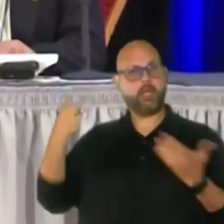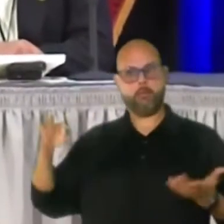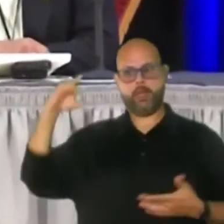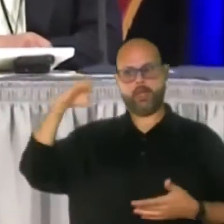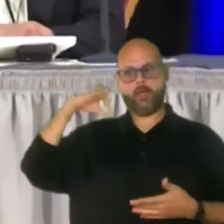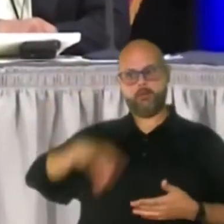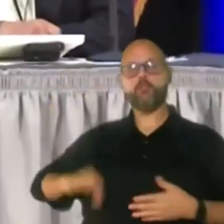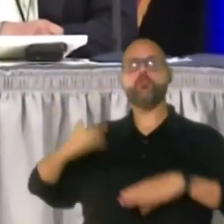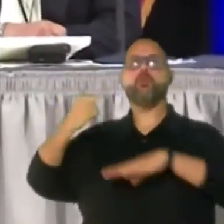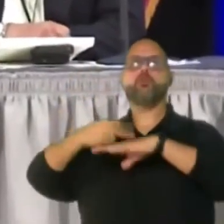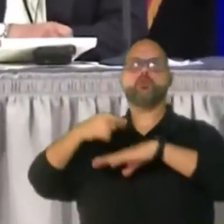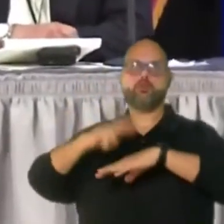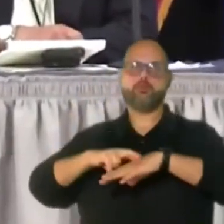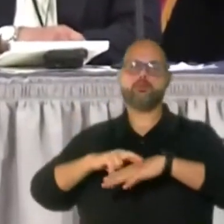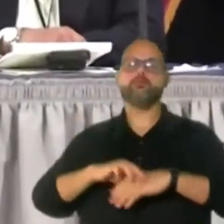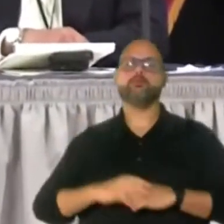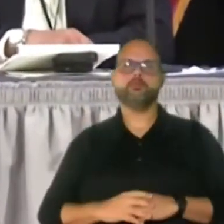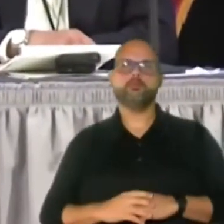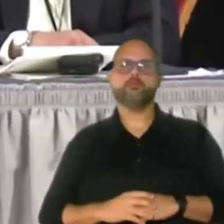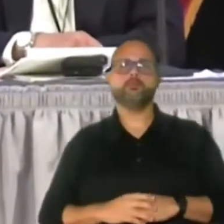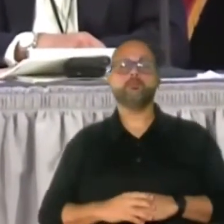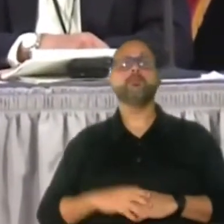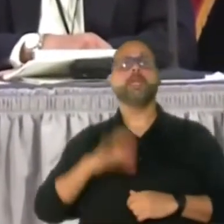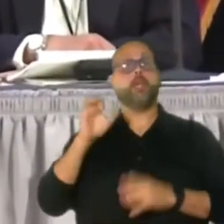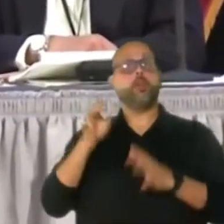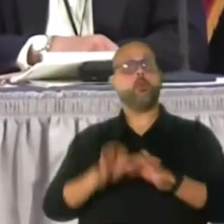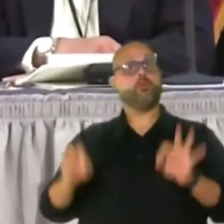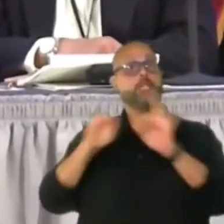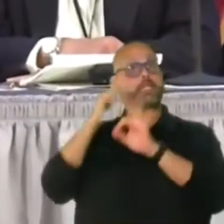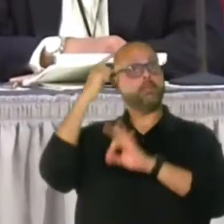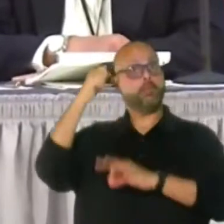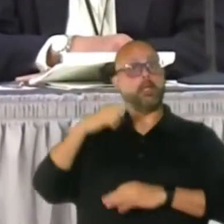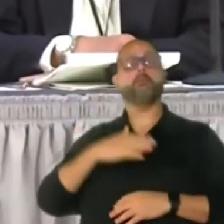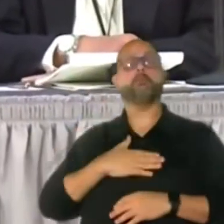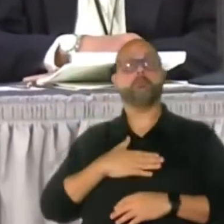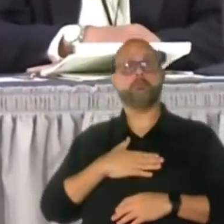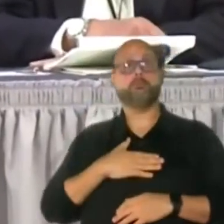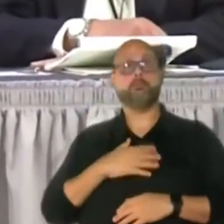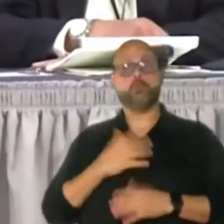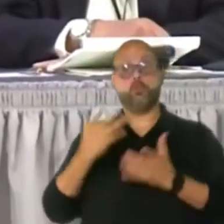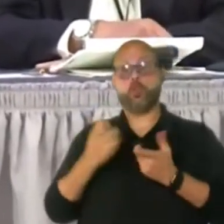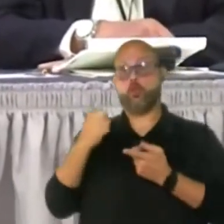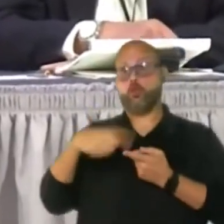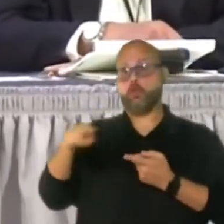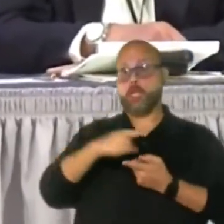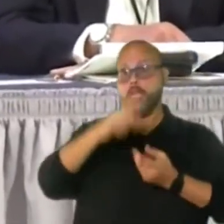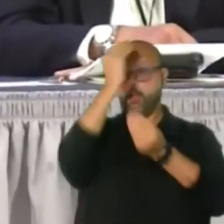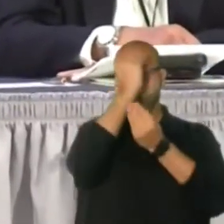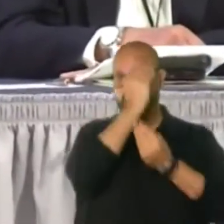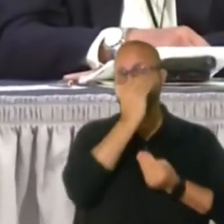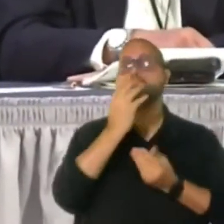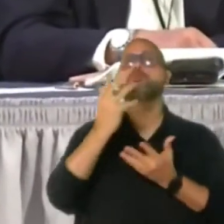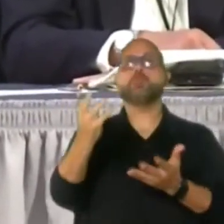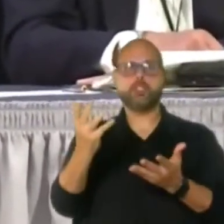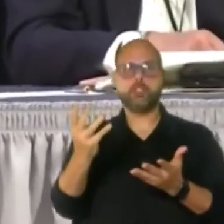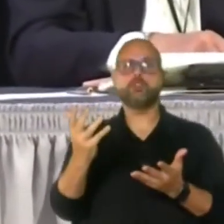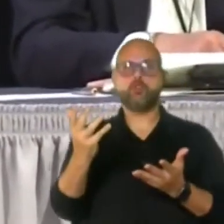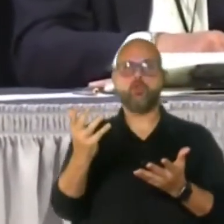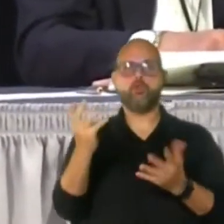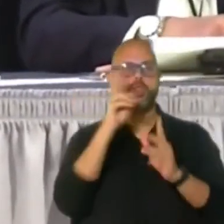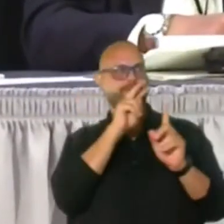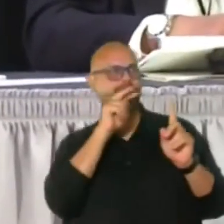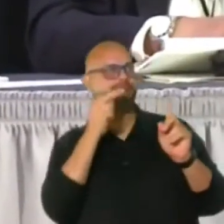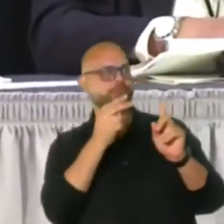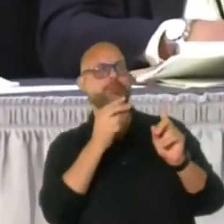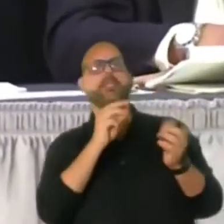nuestro pueblo. Eso es lo importante para mí y quería que ustedes tuviesen la información del aspecto médico, de los